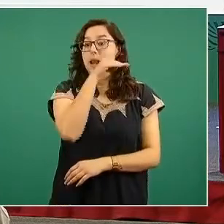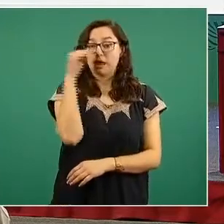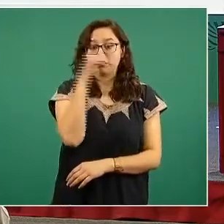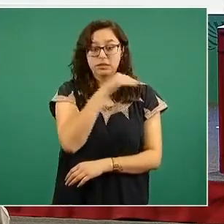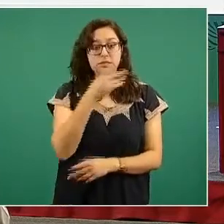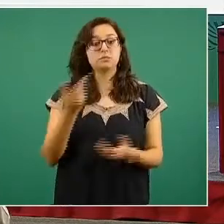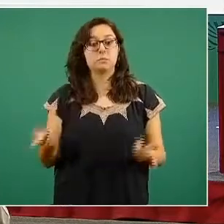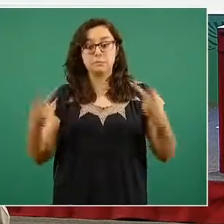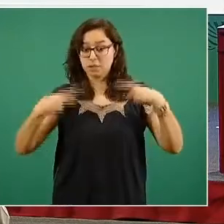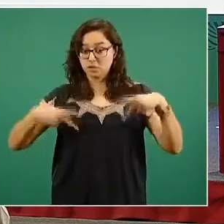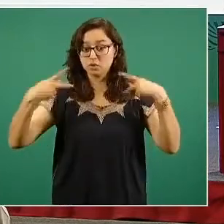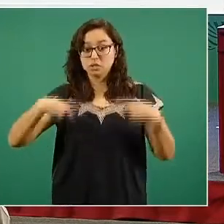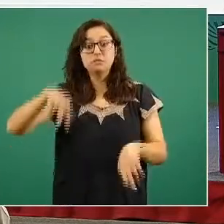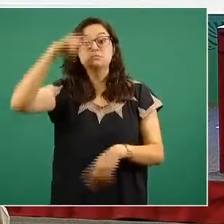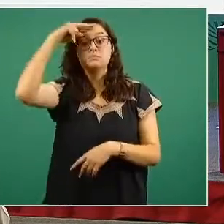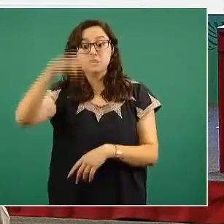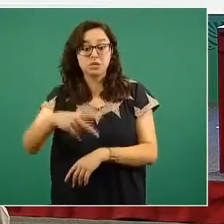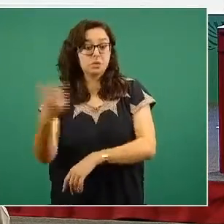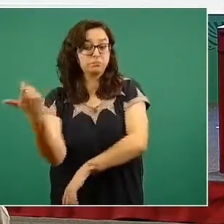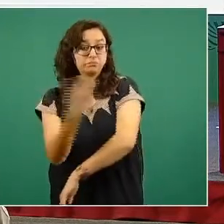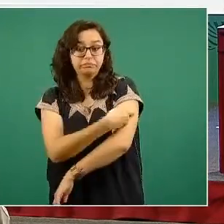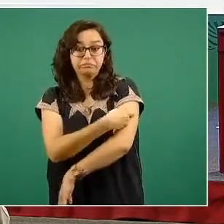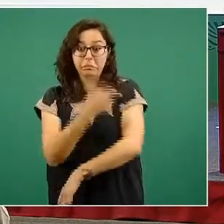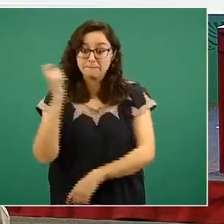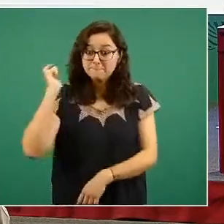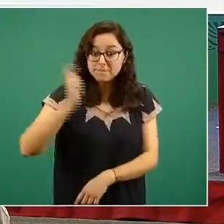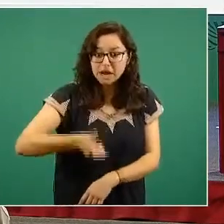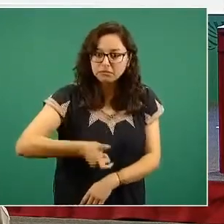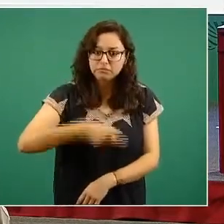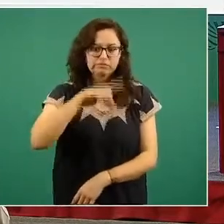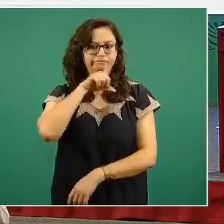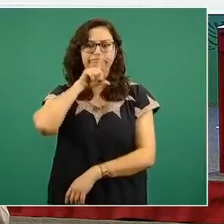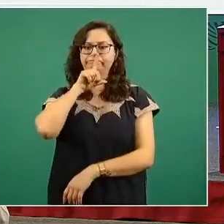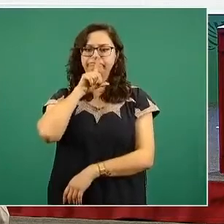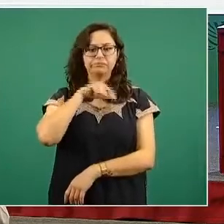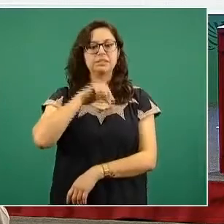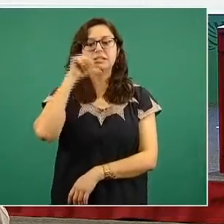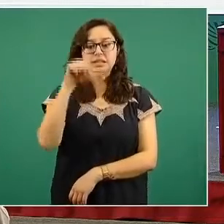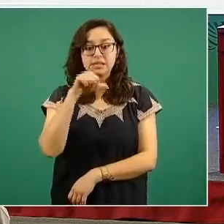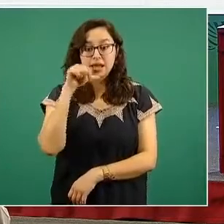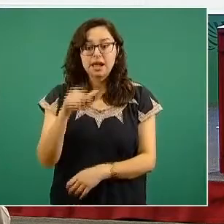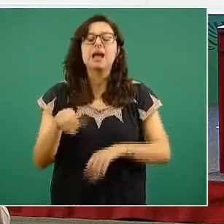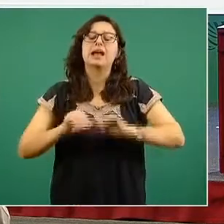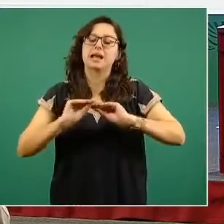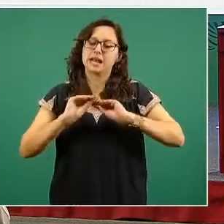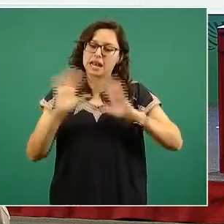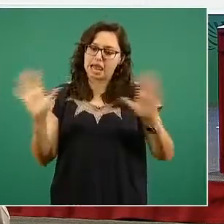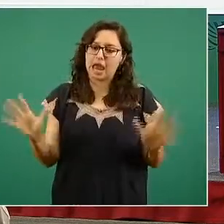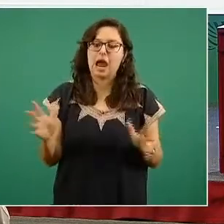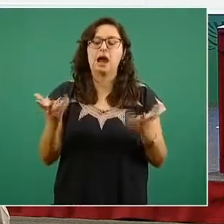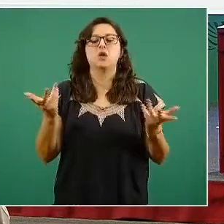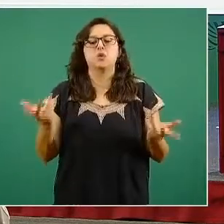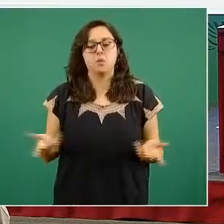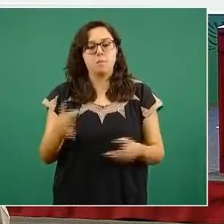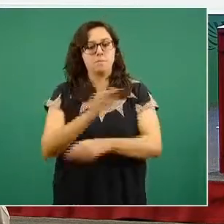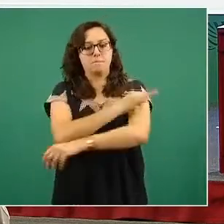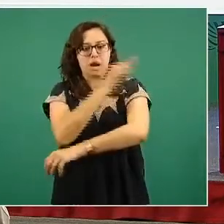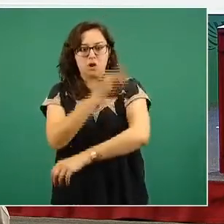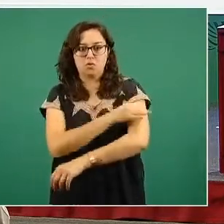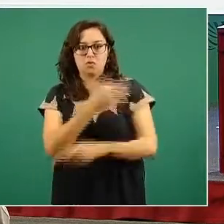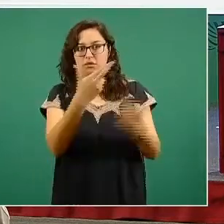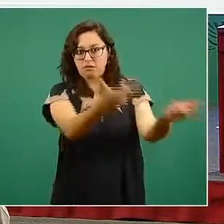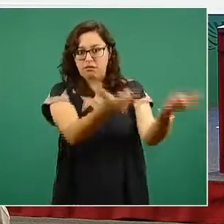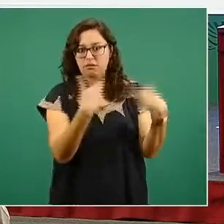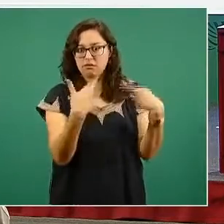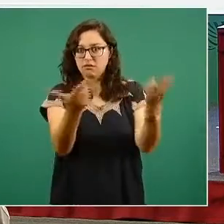el momento de que la recibe. Por supuesto, esta vacuna ha sido comprada y las próximas serán compradas con